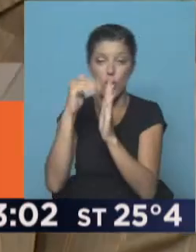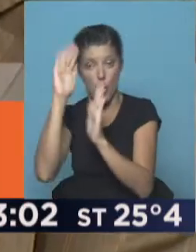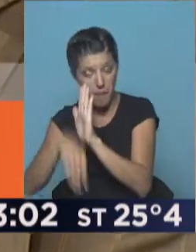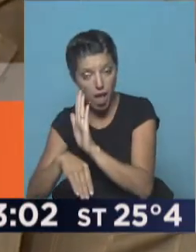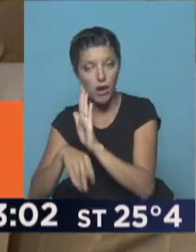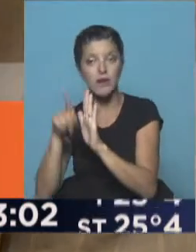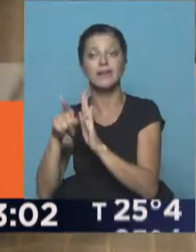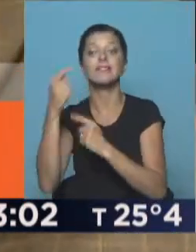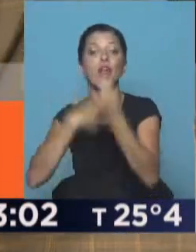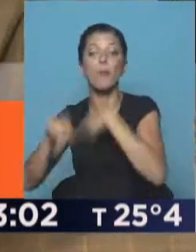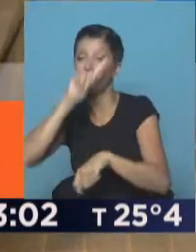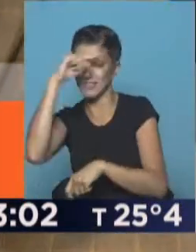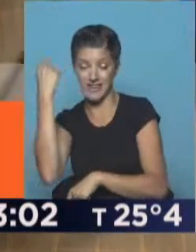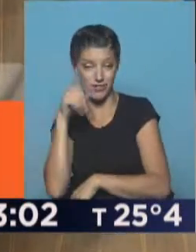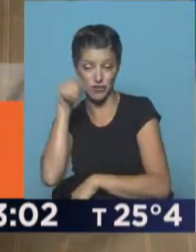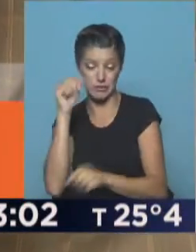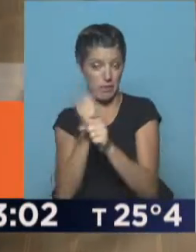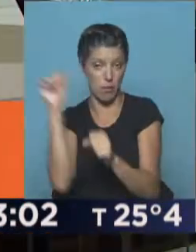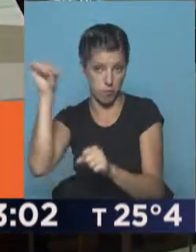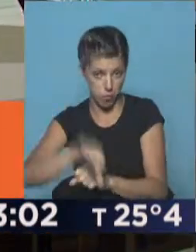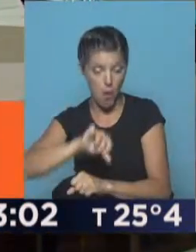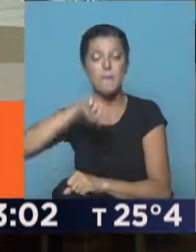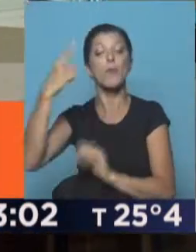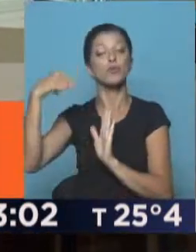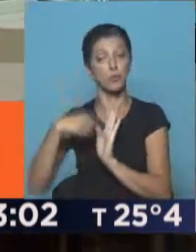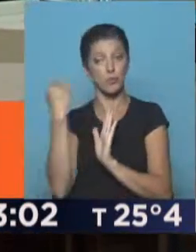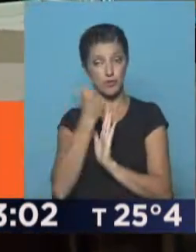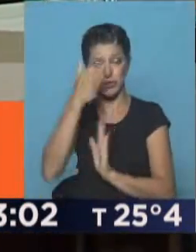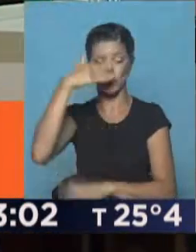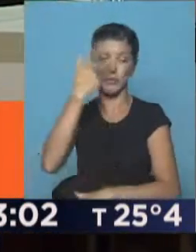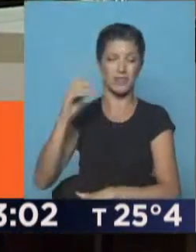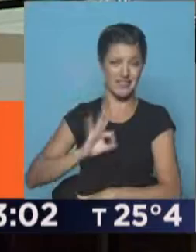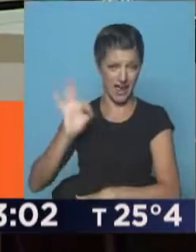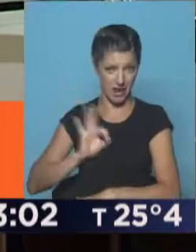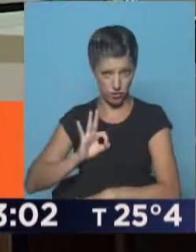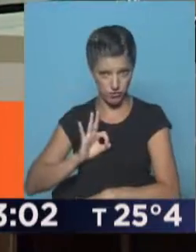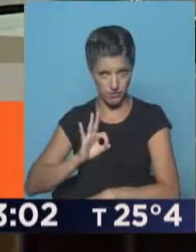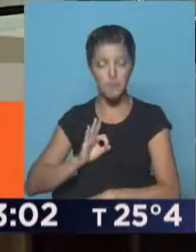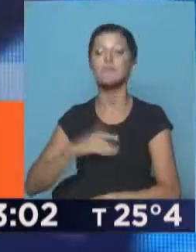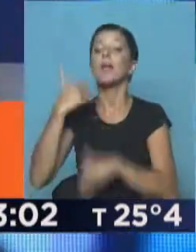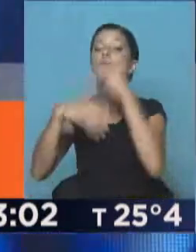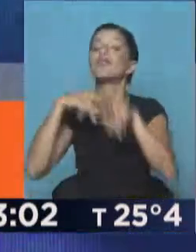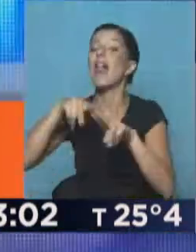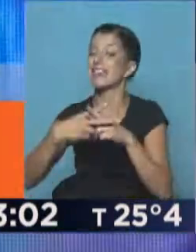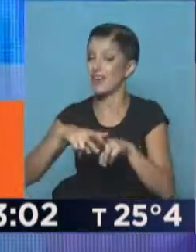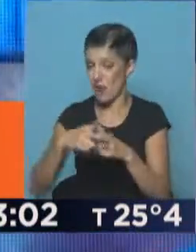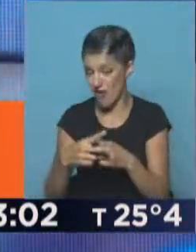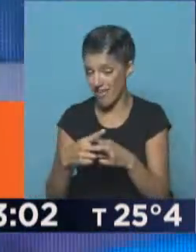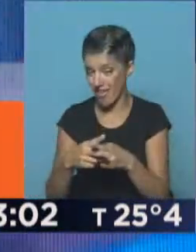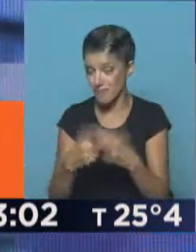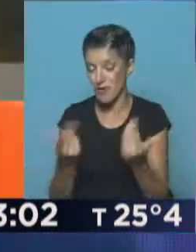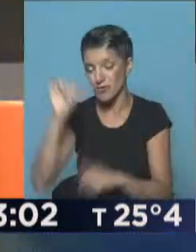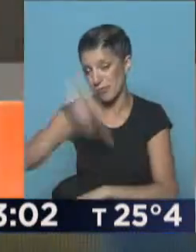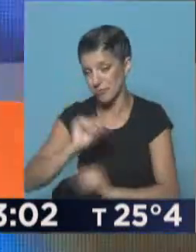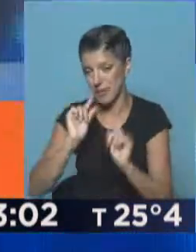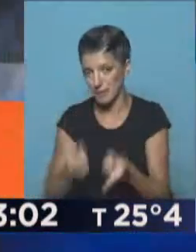parte por el comercio internacional, pero en parte por otro fenómeno muy importante en los últimos 30 años, que es el progreso tecnológico. De eso te iba a preguntar, antes de que te pregunten